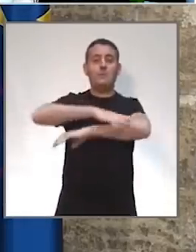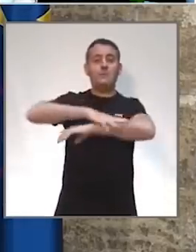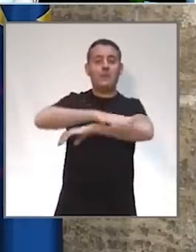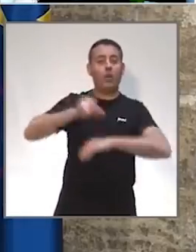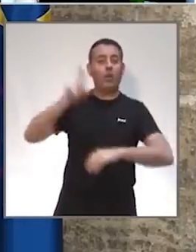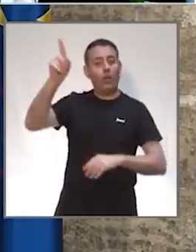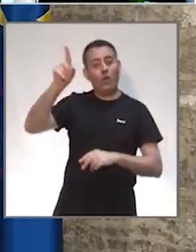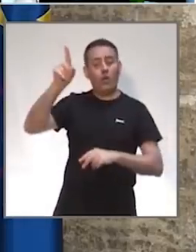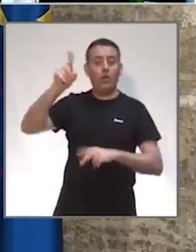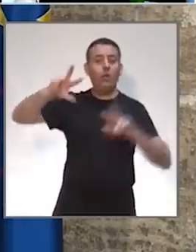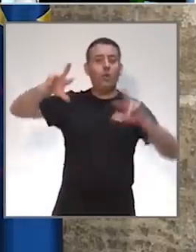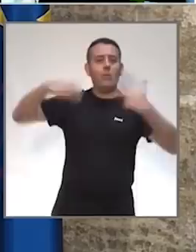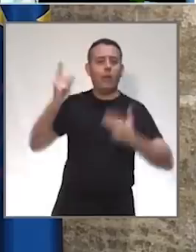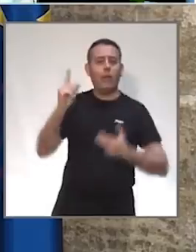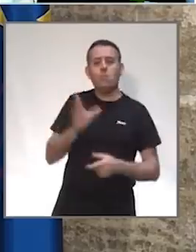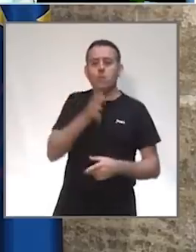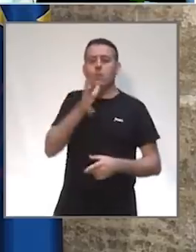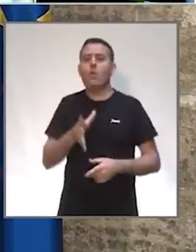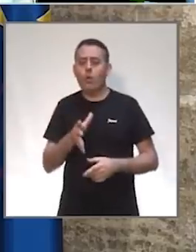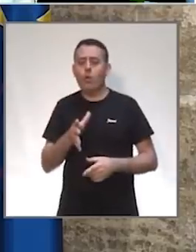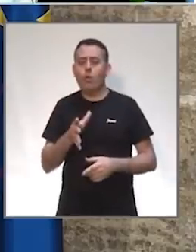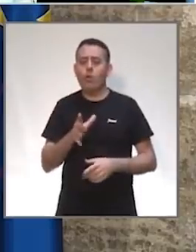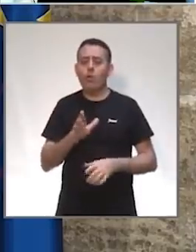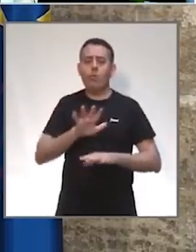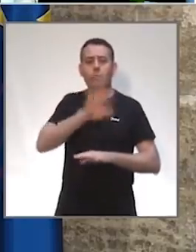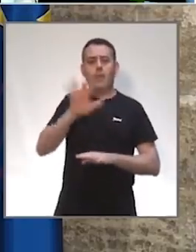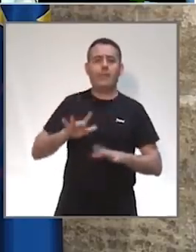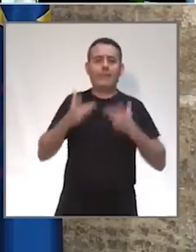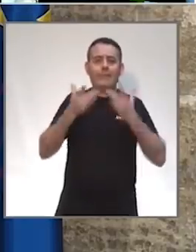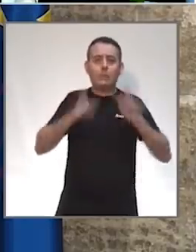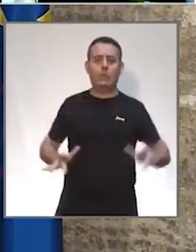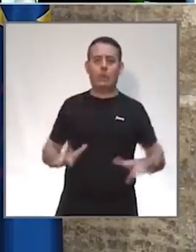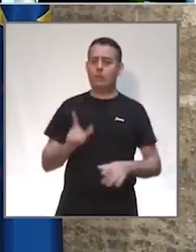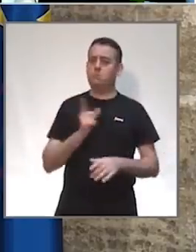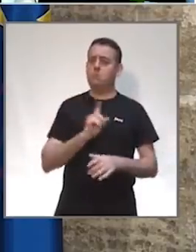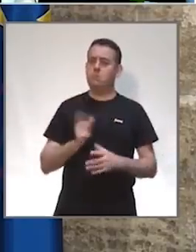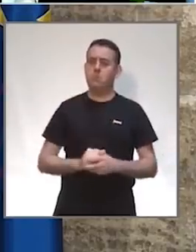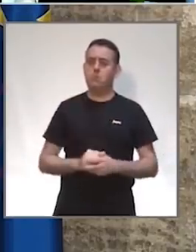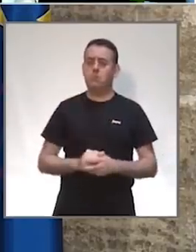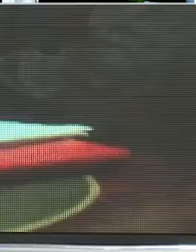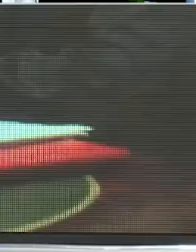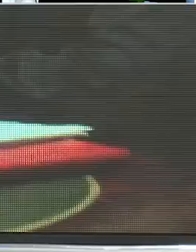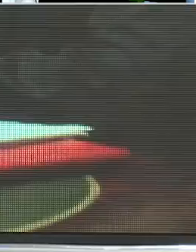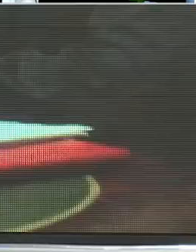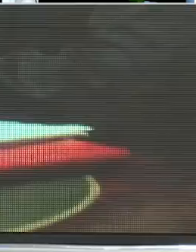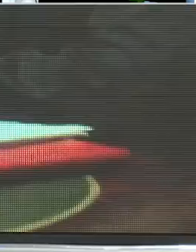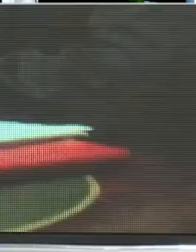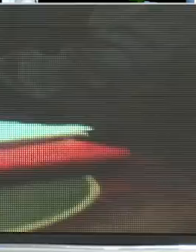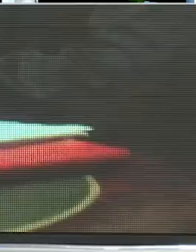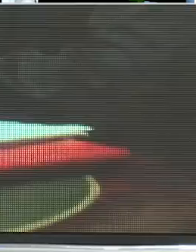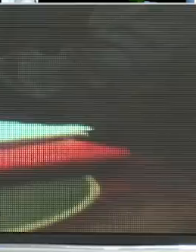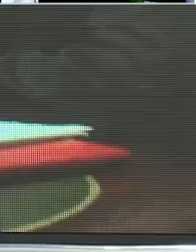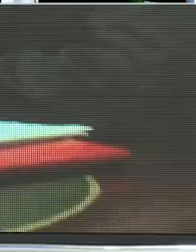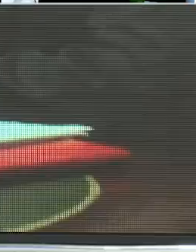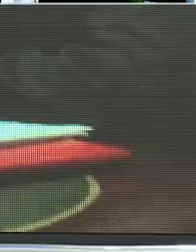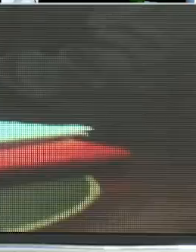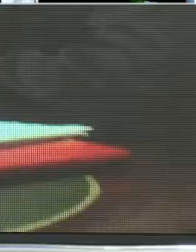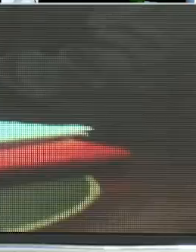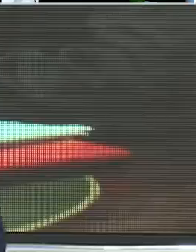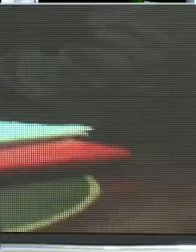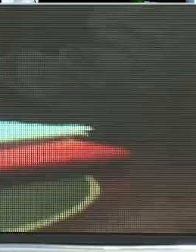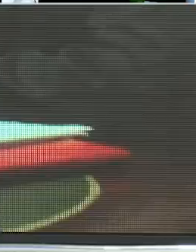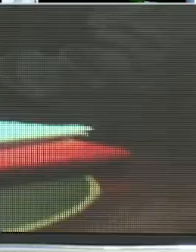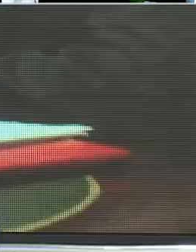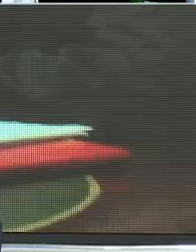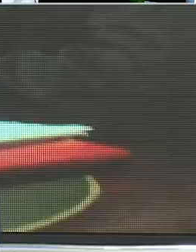haremos todo lo necesario para mimarlo hasta el infinito bueno pues si encuentran al alcalde Ribó se lo exigen porque tengo entendido que le